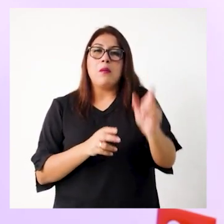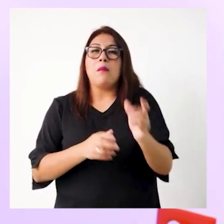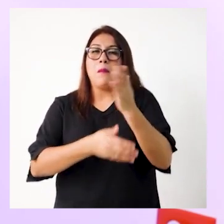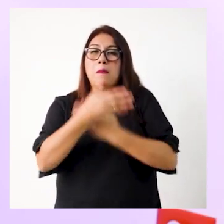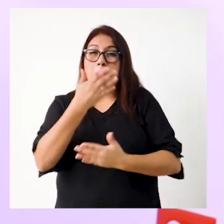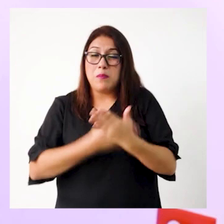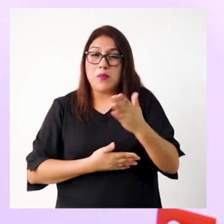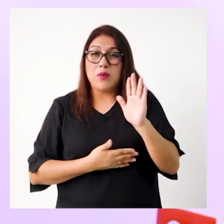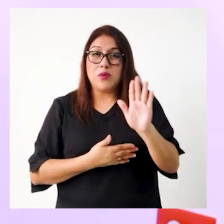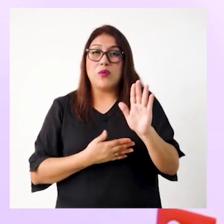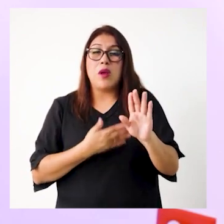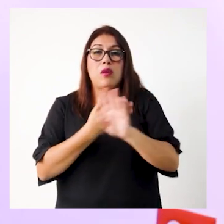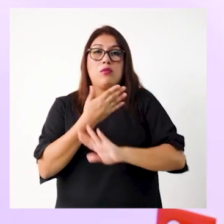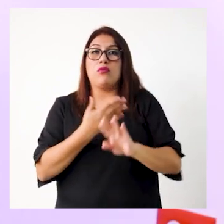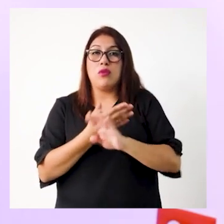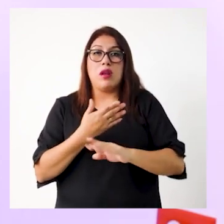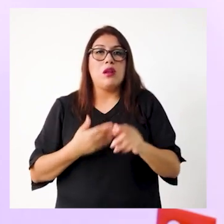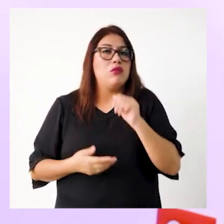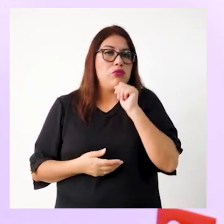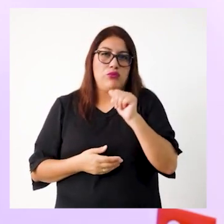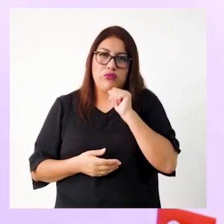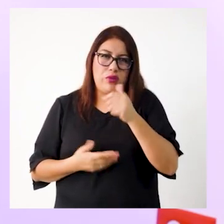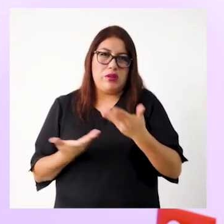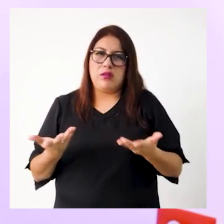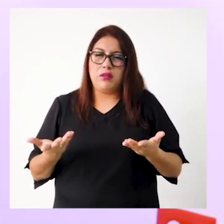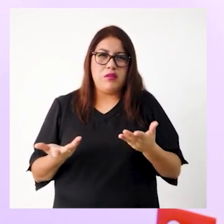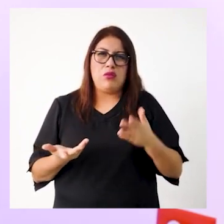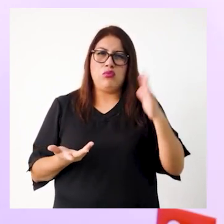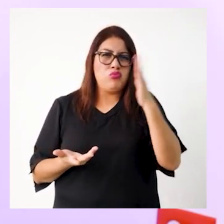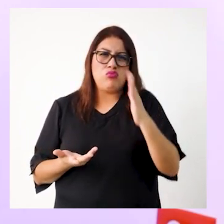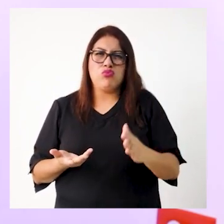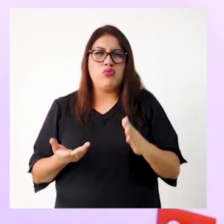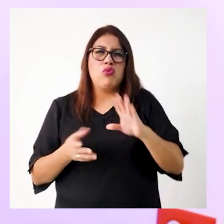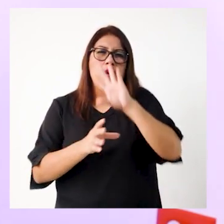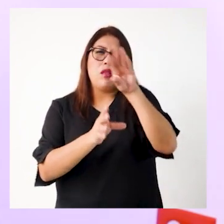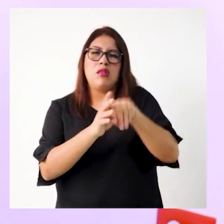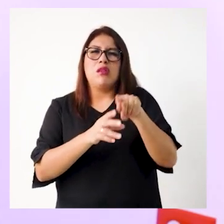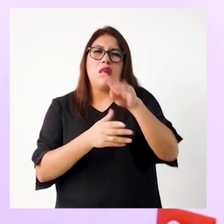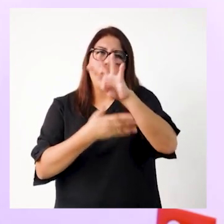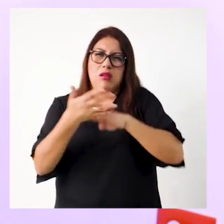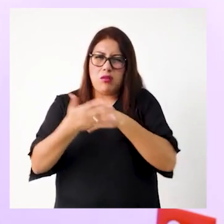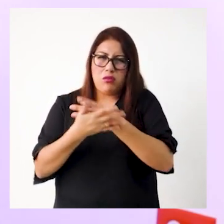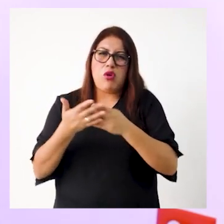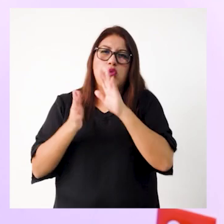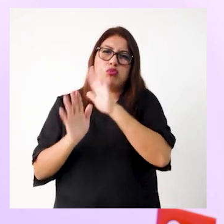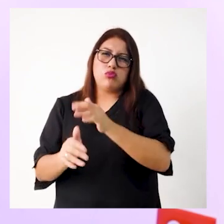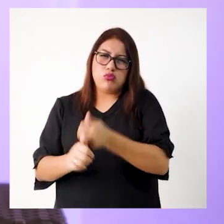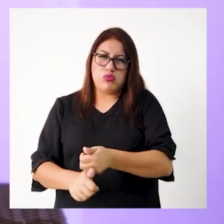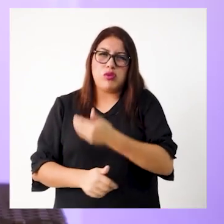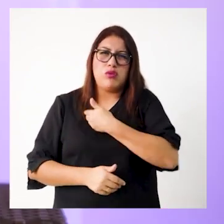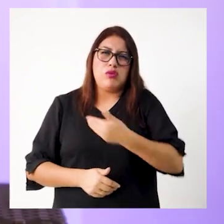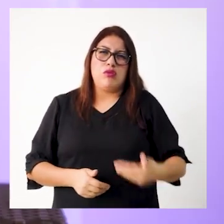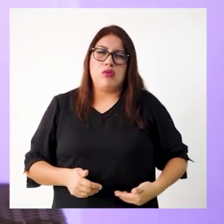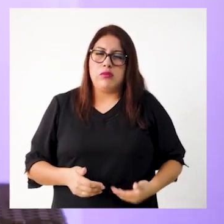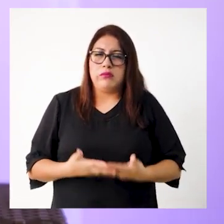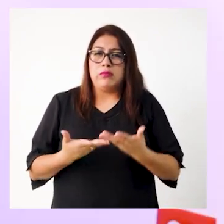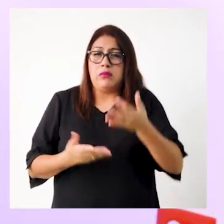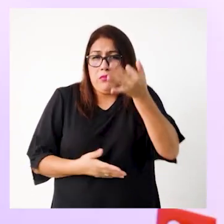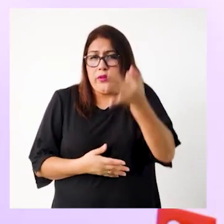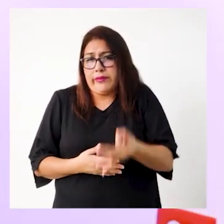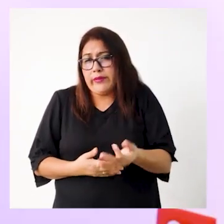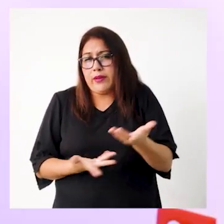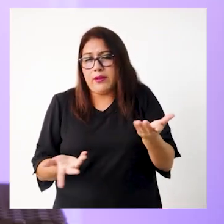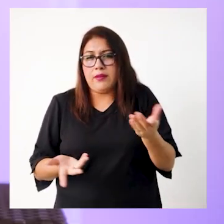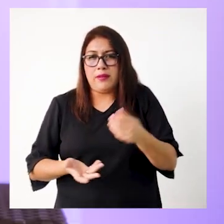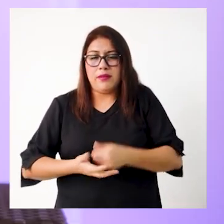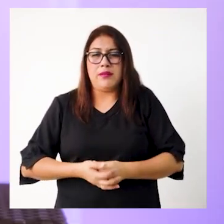de las personas con discapacidad no ha ocupado nunca un lugar preponderante en la agenda del Estado. Duela como duela.